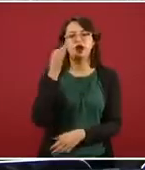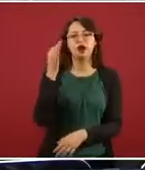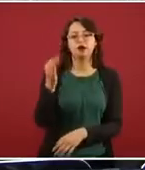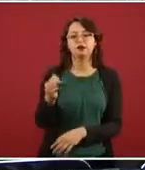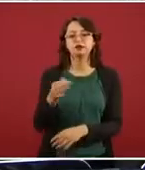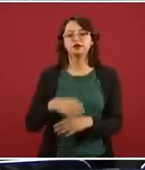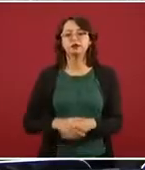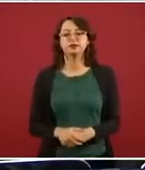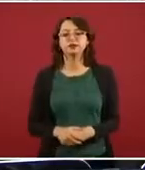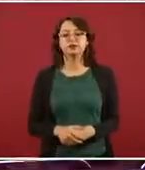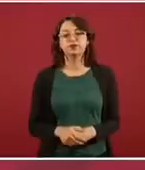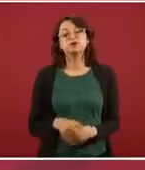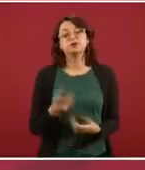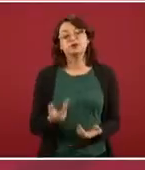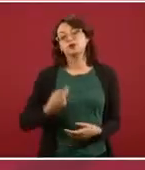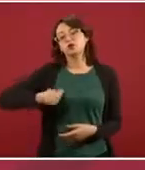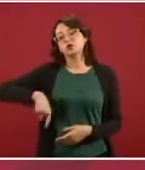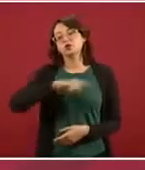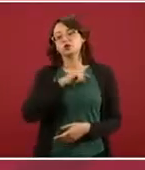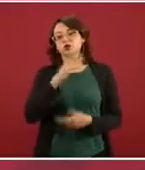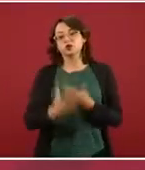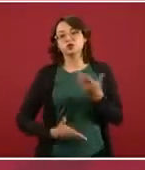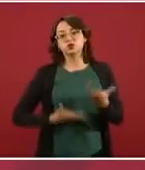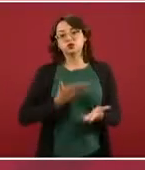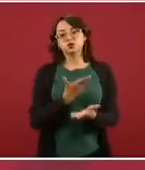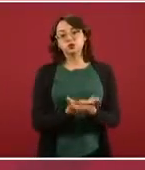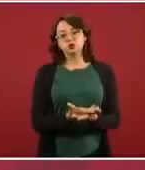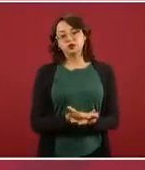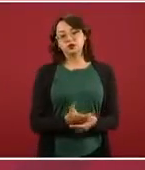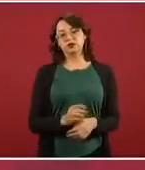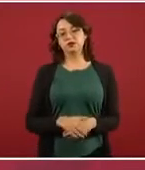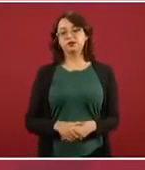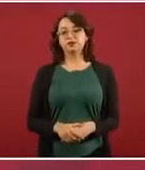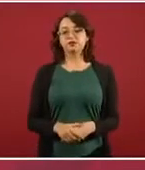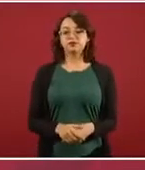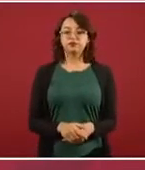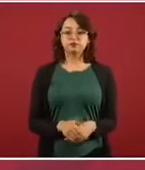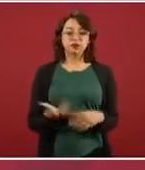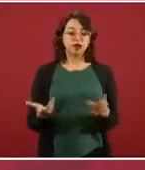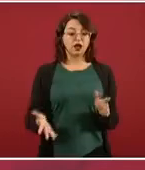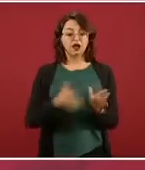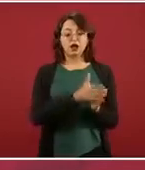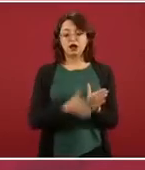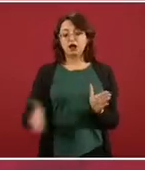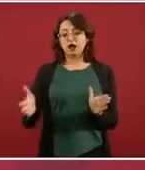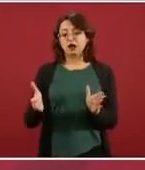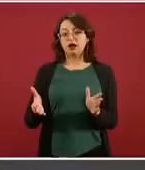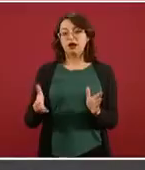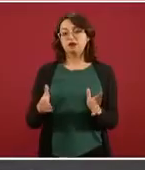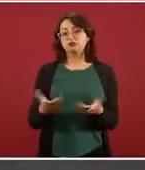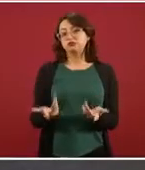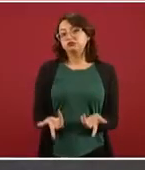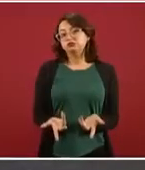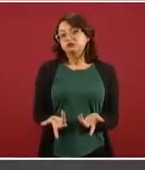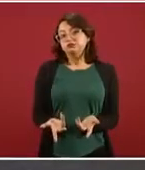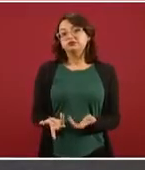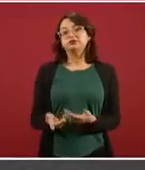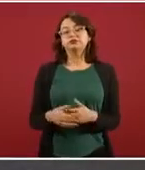Esto es lo que estamos ahora viendo en estos días,